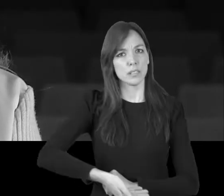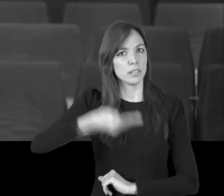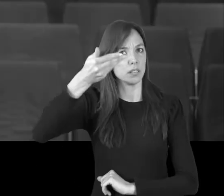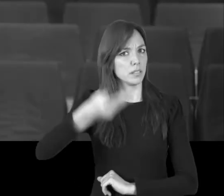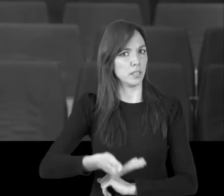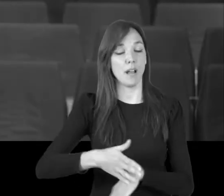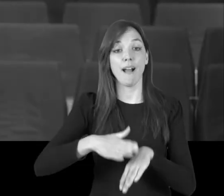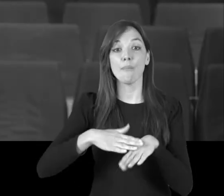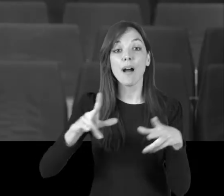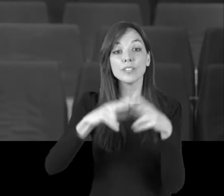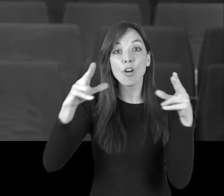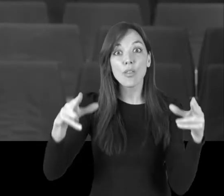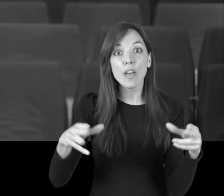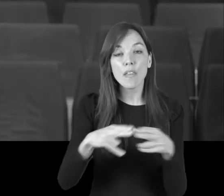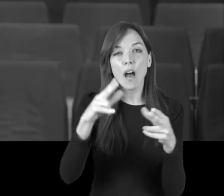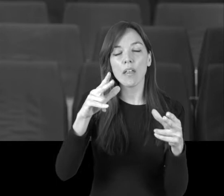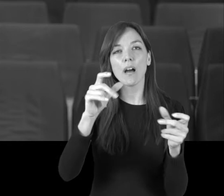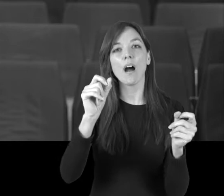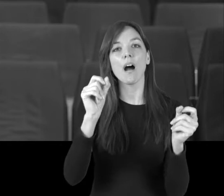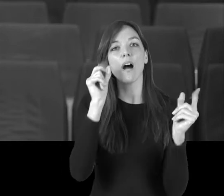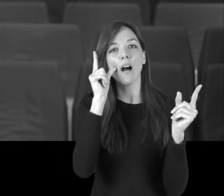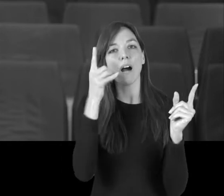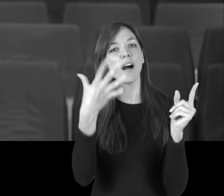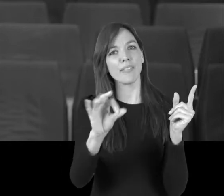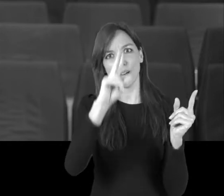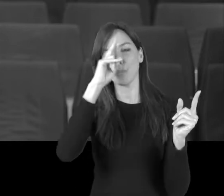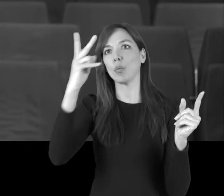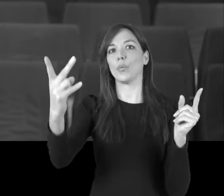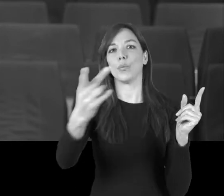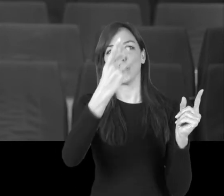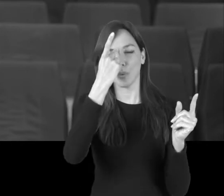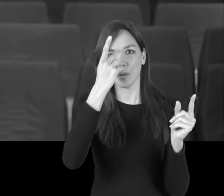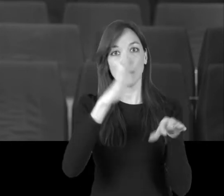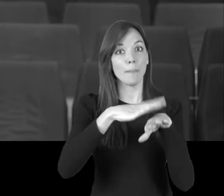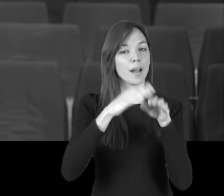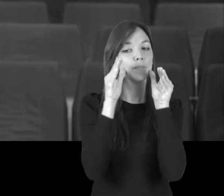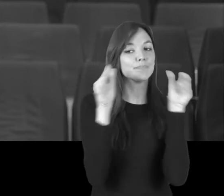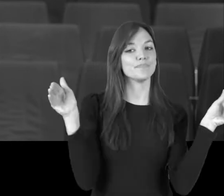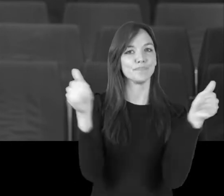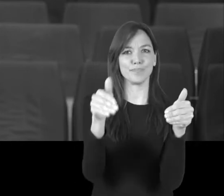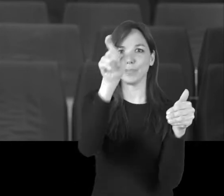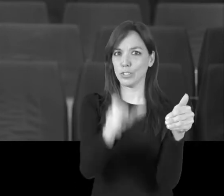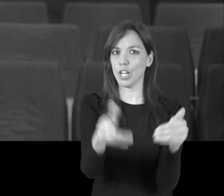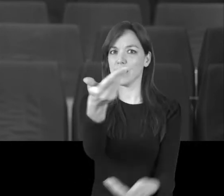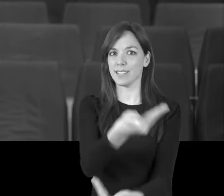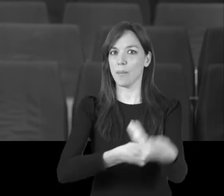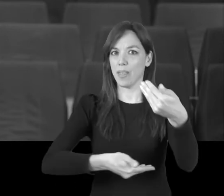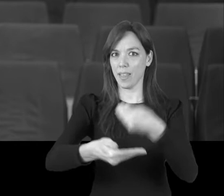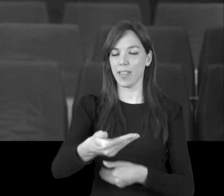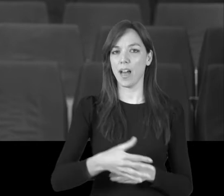de civilización son imprescindibles para que la sociedad cambie el chip hacia la persona